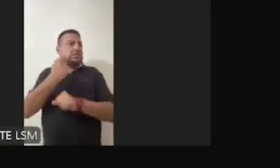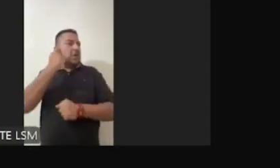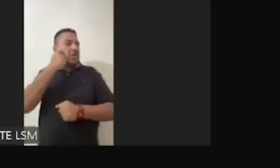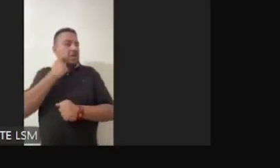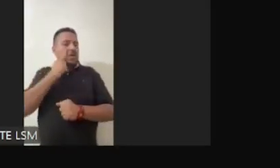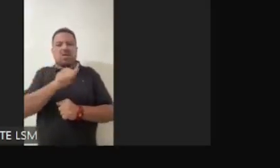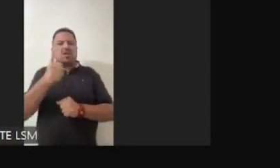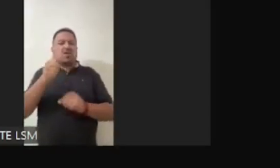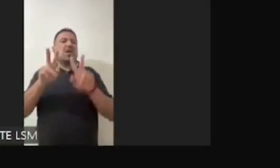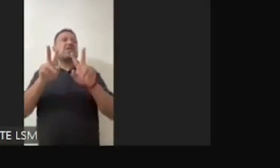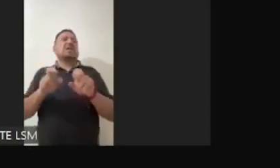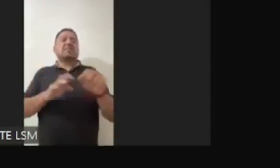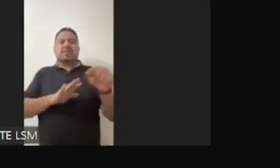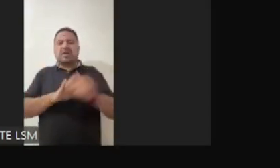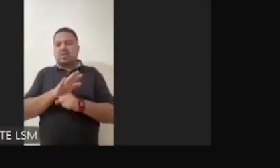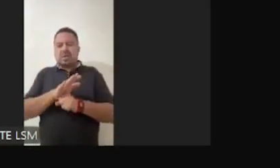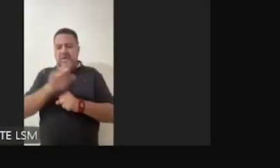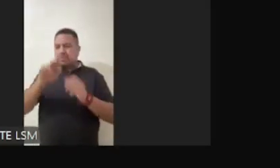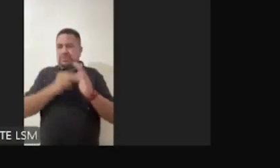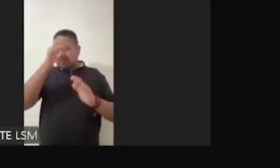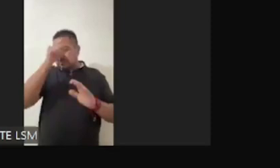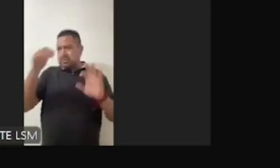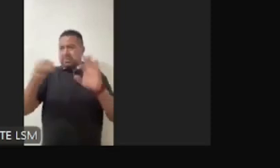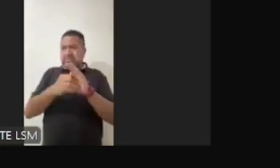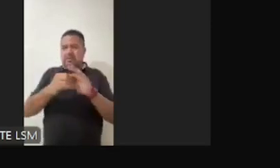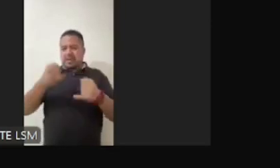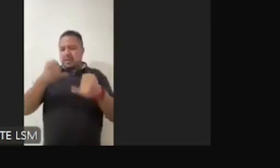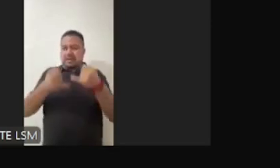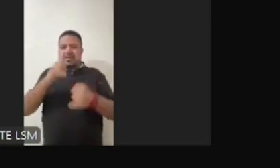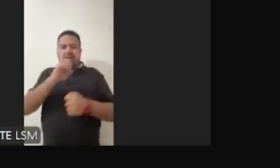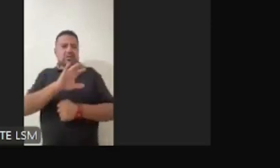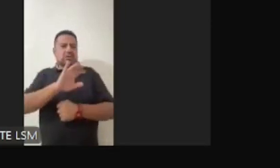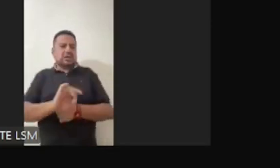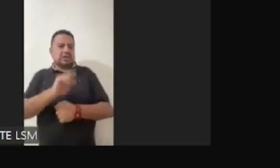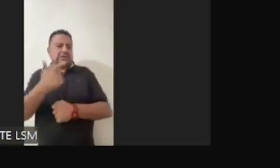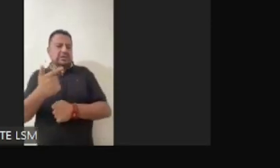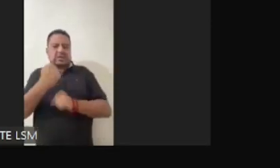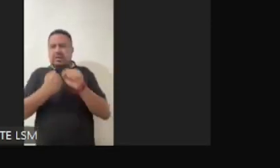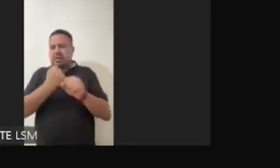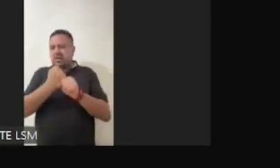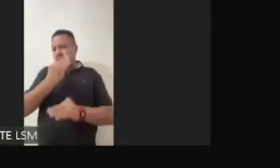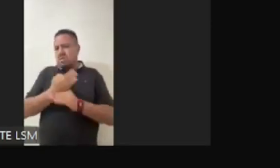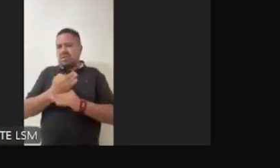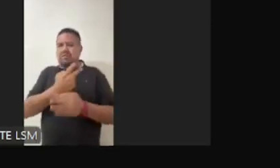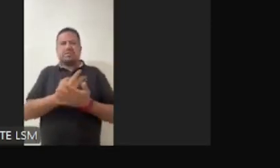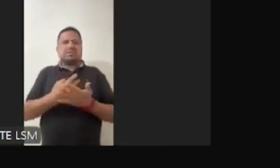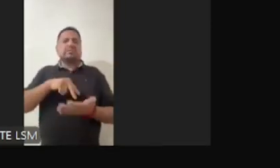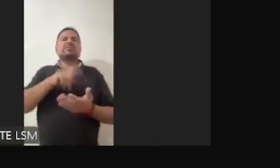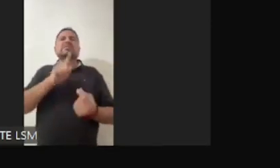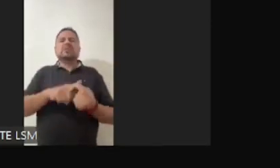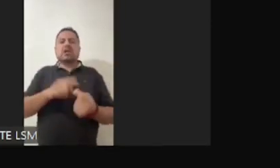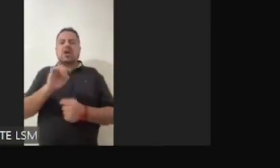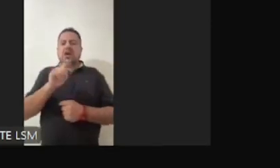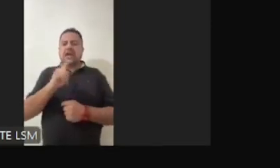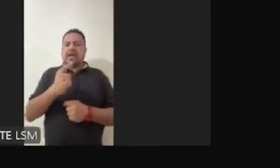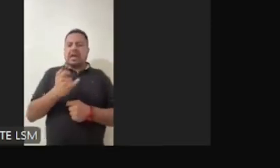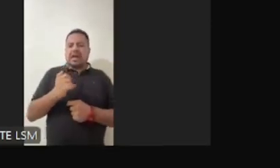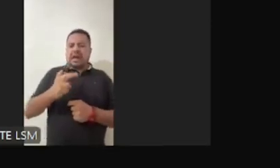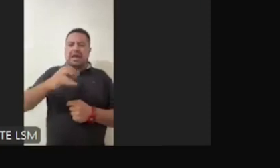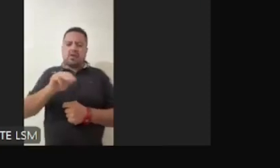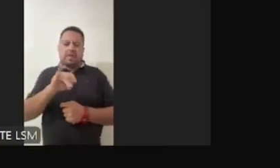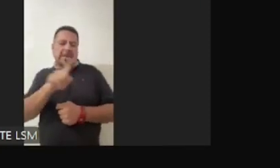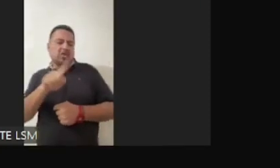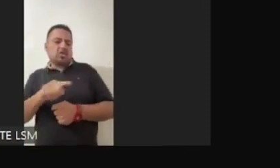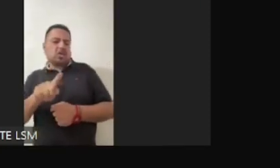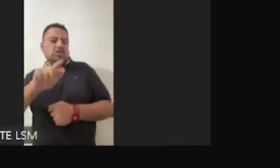el siguiente asunto es el audo convenio tribunal 037 de este año los comparecientes son Olegario Martínez Mendoza y el